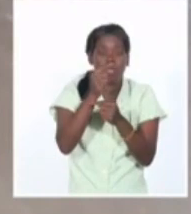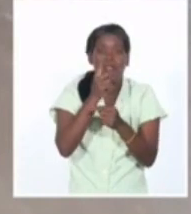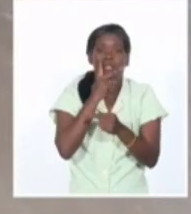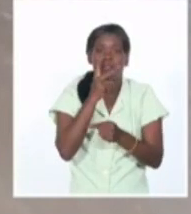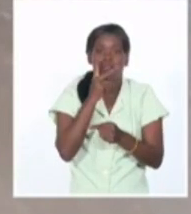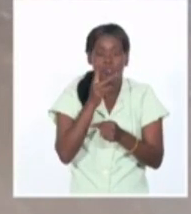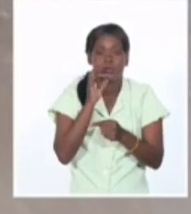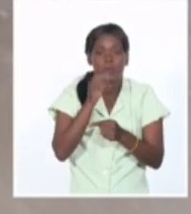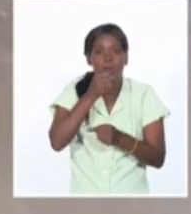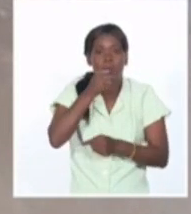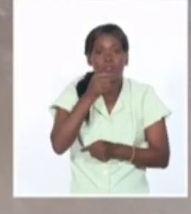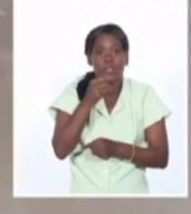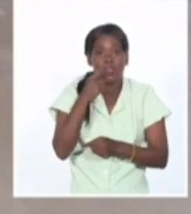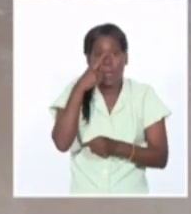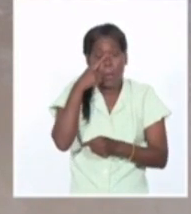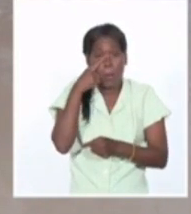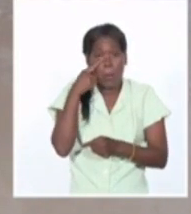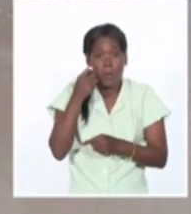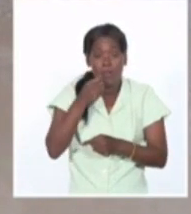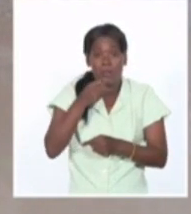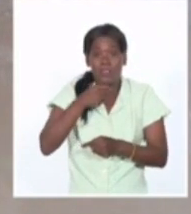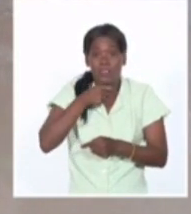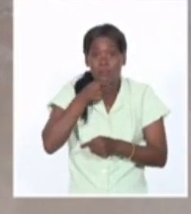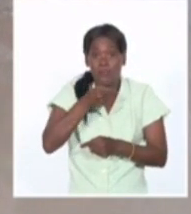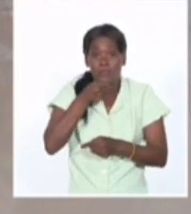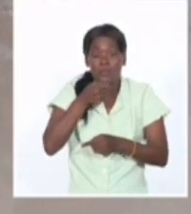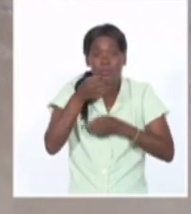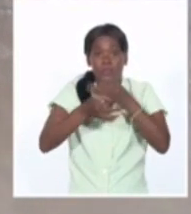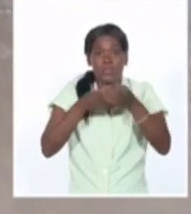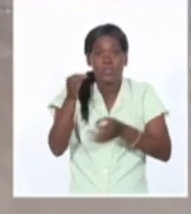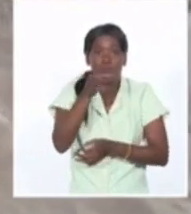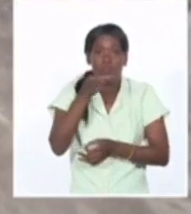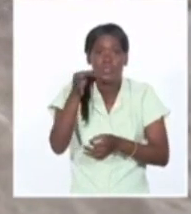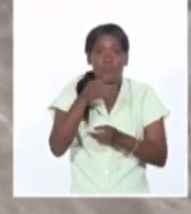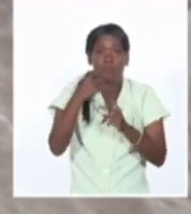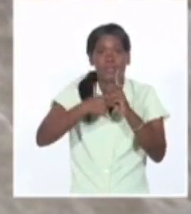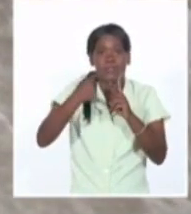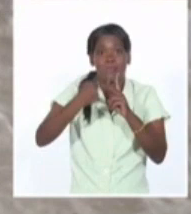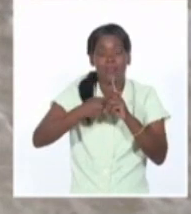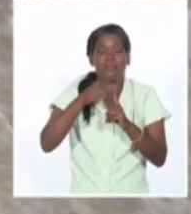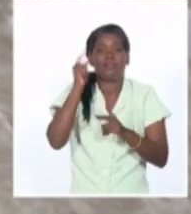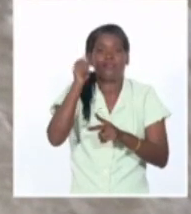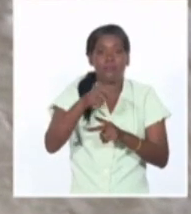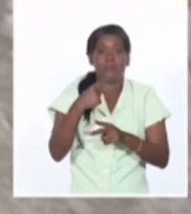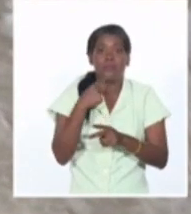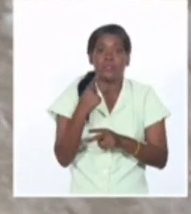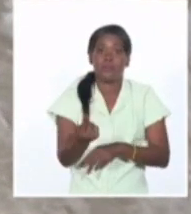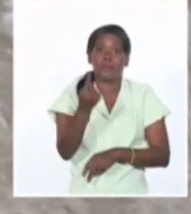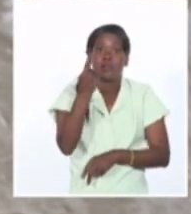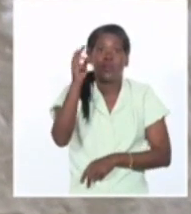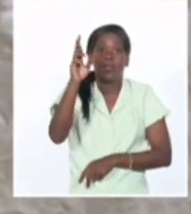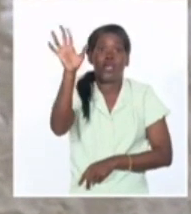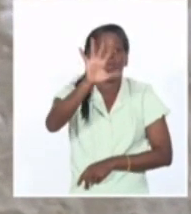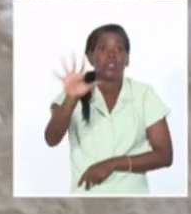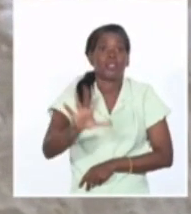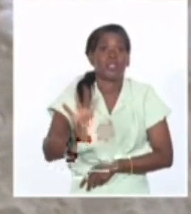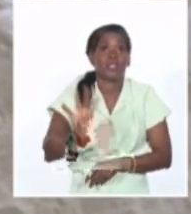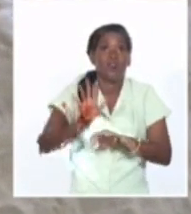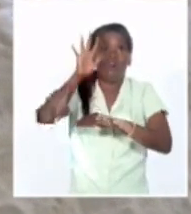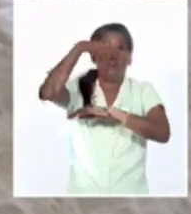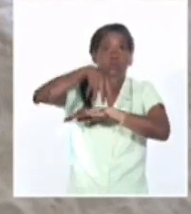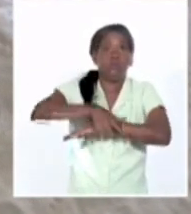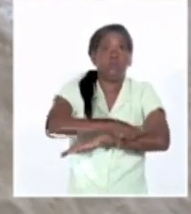Lienz dan fe que en la comunidad de Macuto, esto es en el municipio de Yara, por vez primera las aguas del río Buey han provocado inundaciones